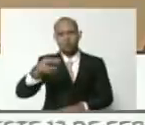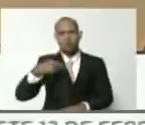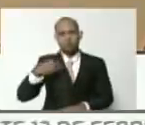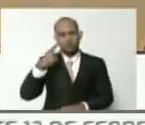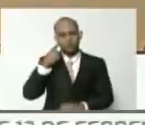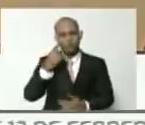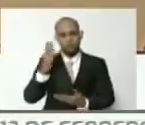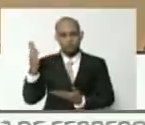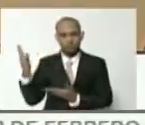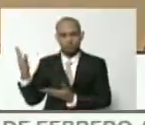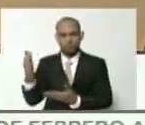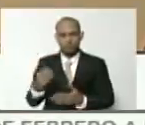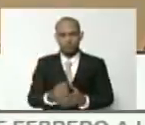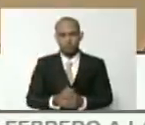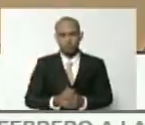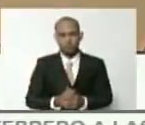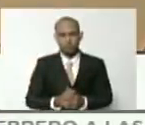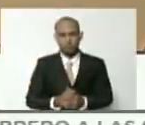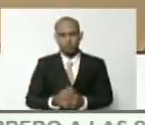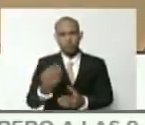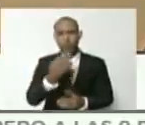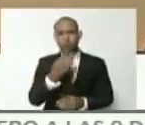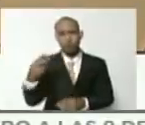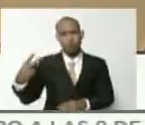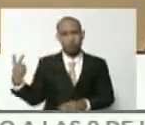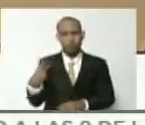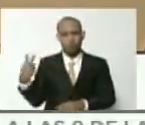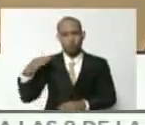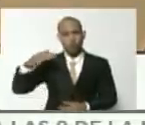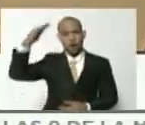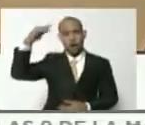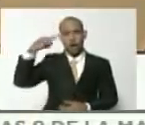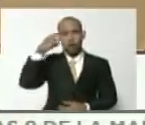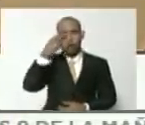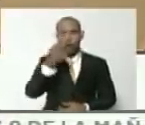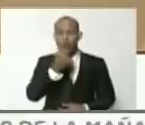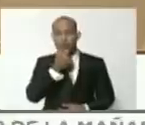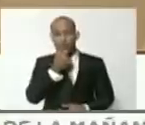que ambos somos altos y catires,